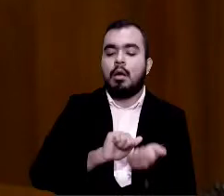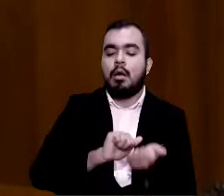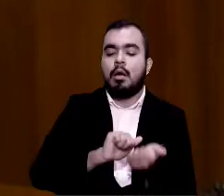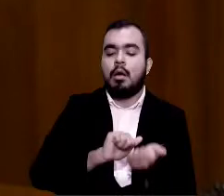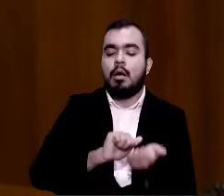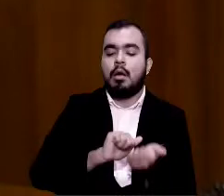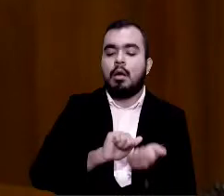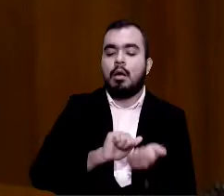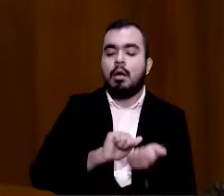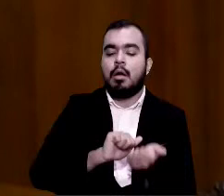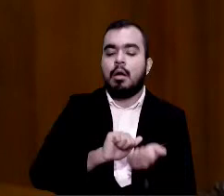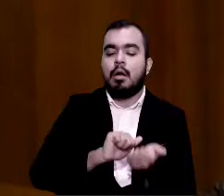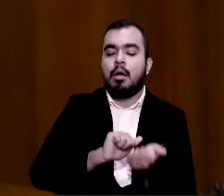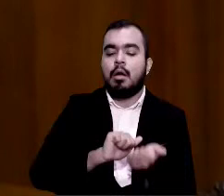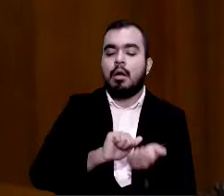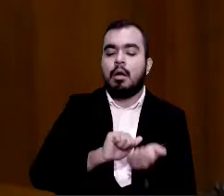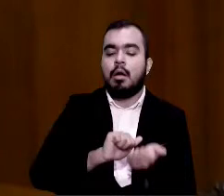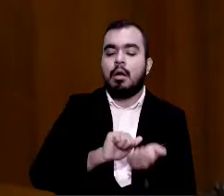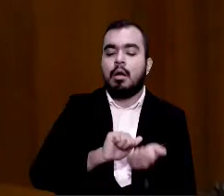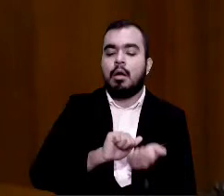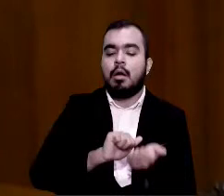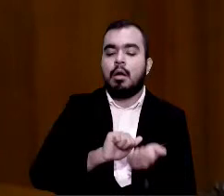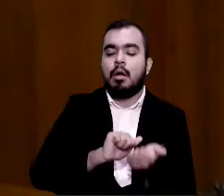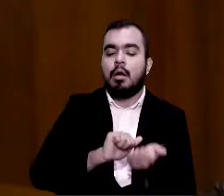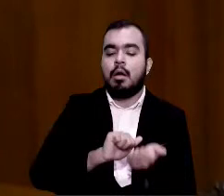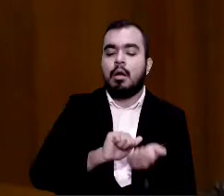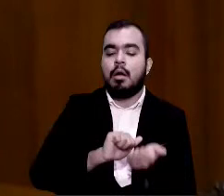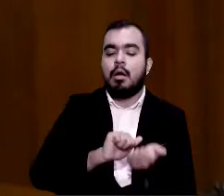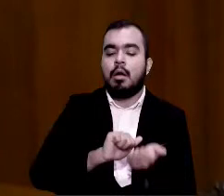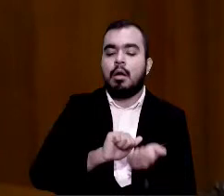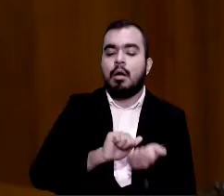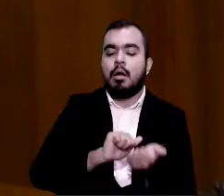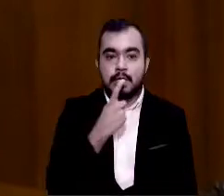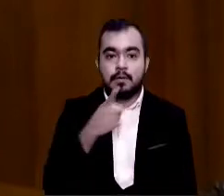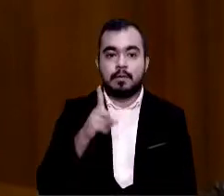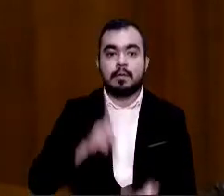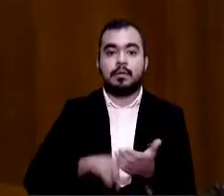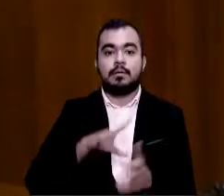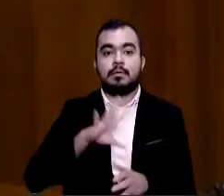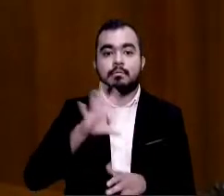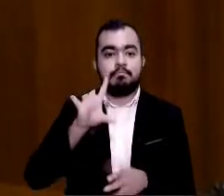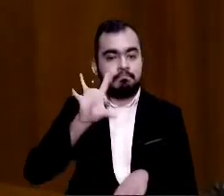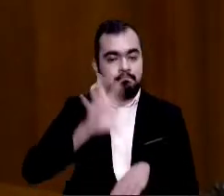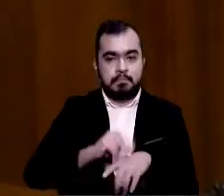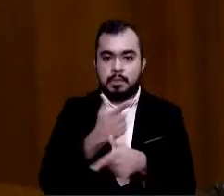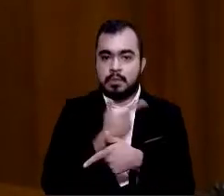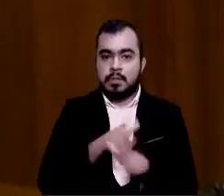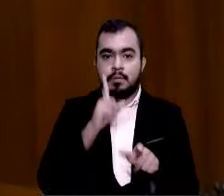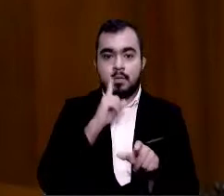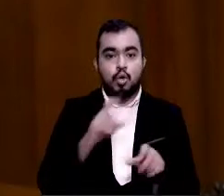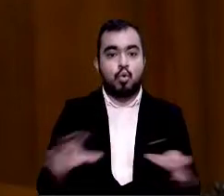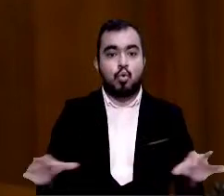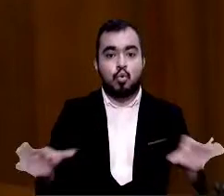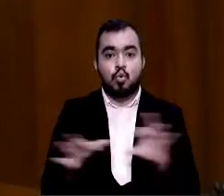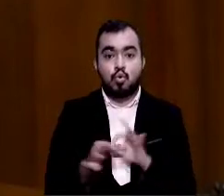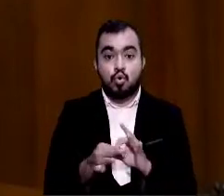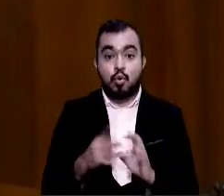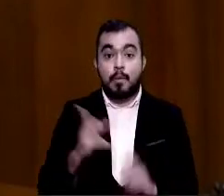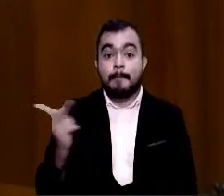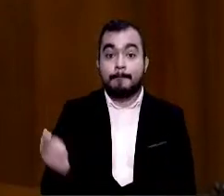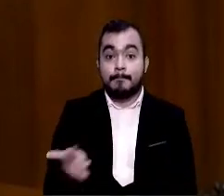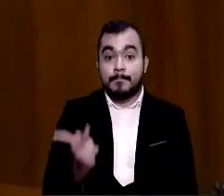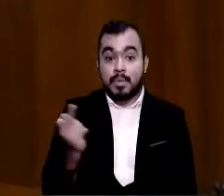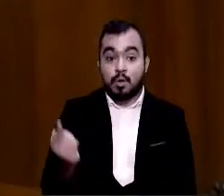en las que una o ambas partes no han expresado personalmente su pleno y libre consentimiento a la unión. La pregunta ante